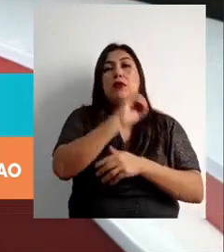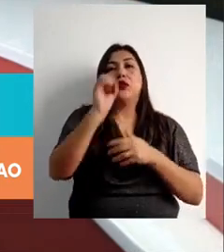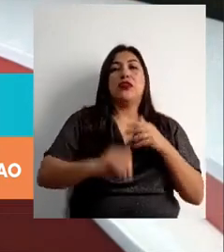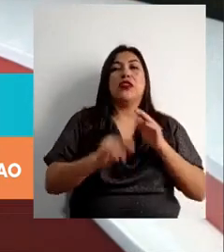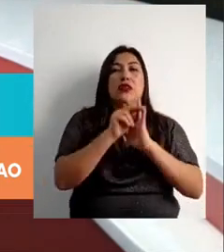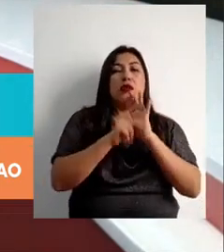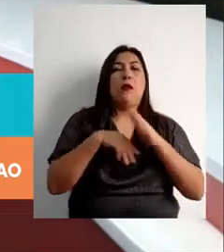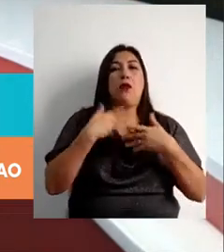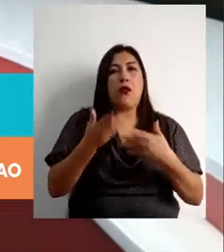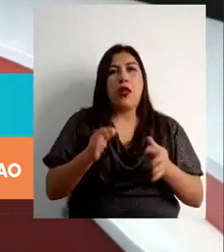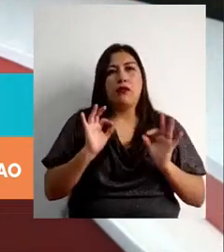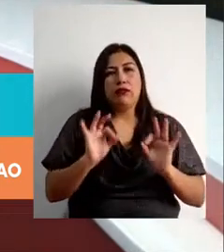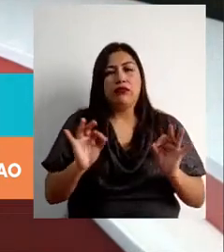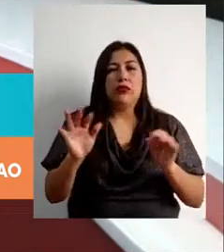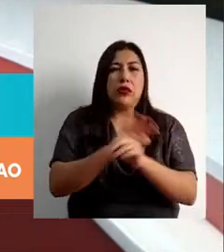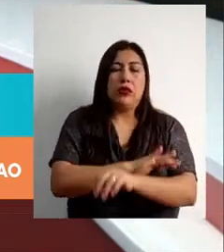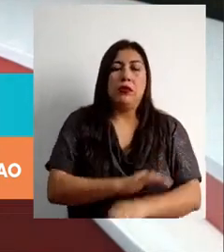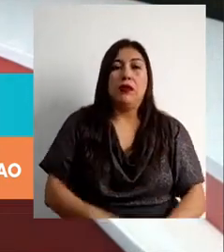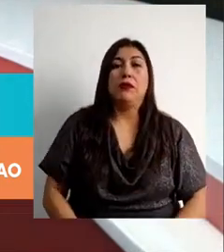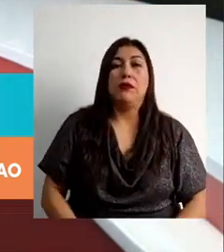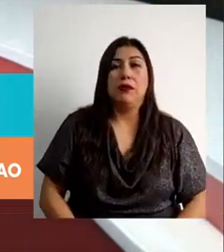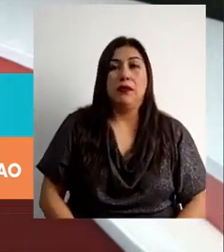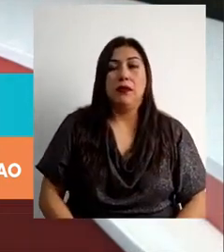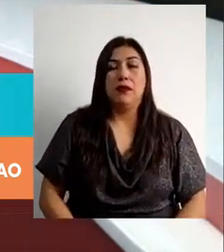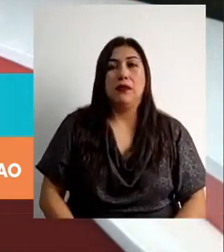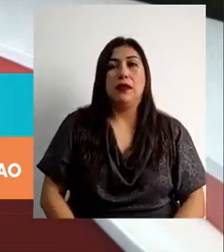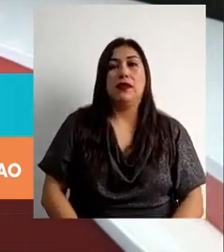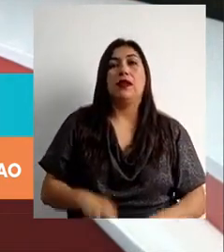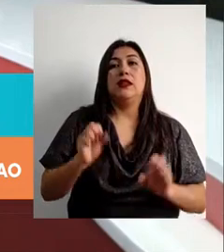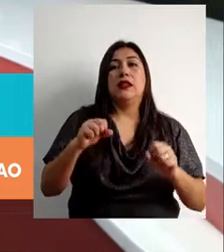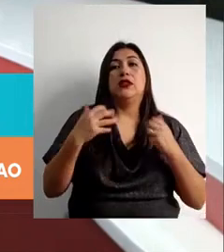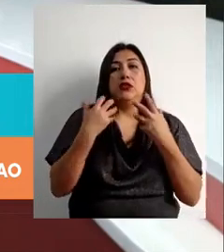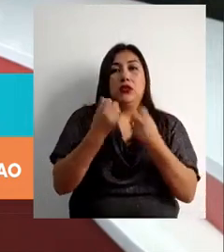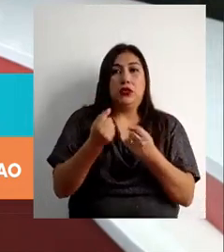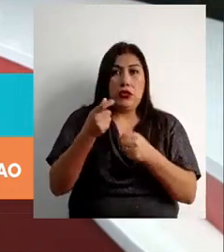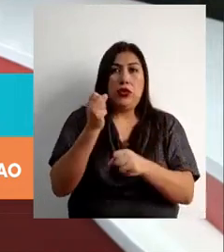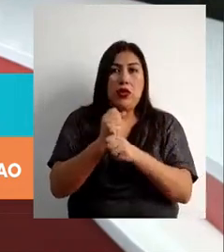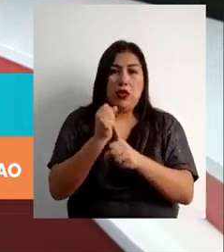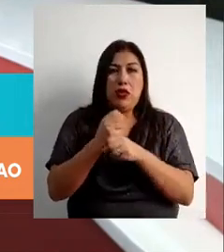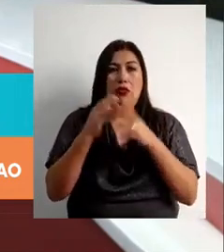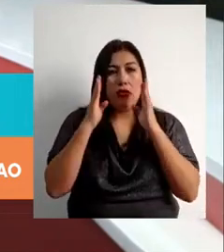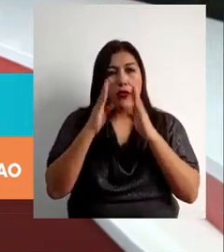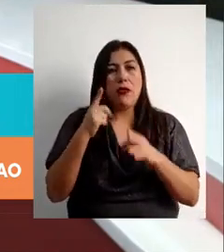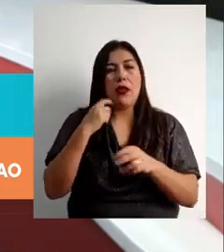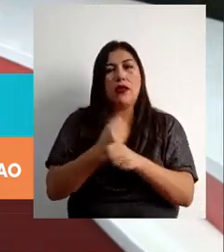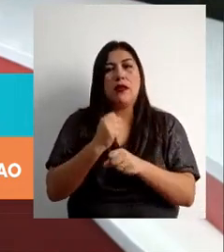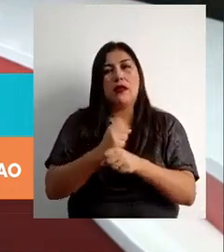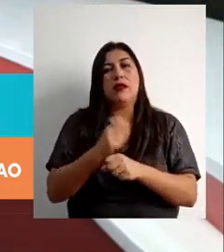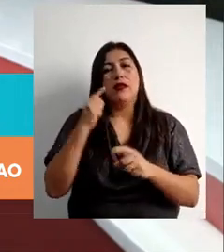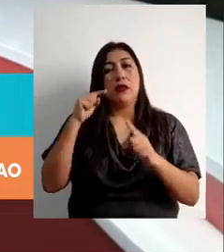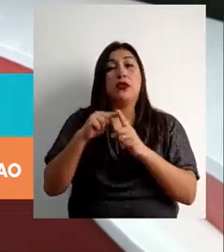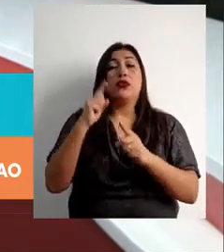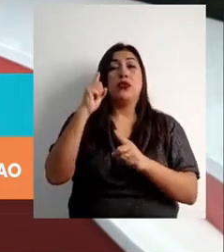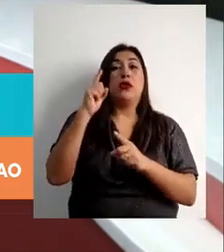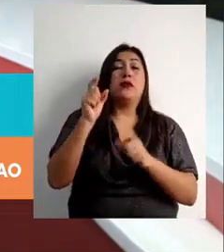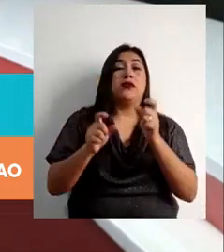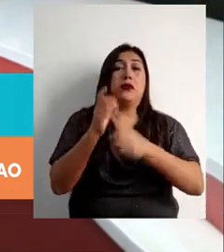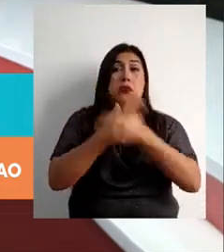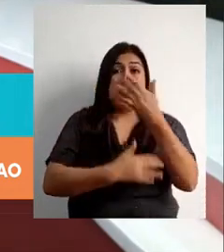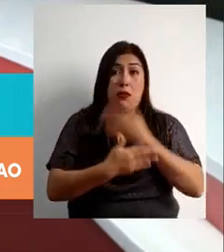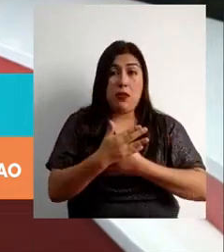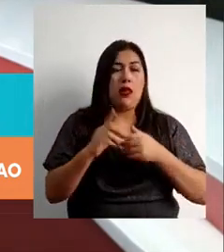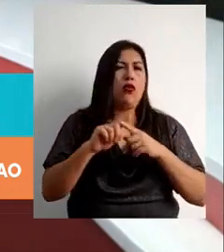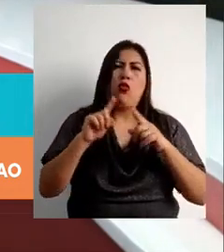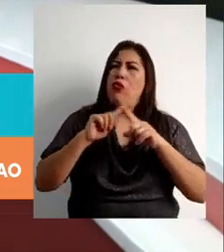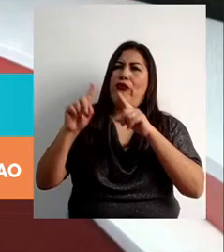cumpla. Existe una fuerte promoción del trabajo, del empleo, no solo para las personas con discapacidad, sino en